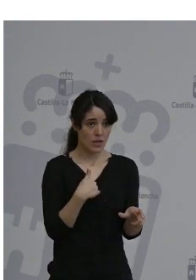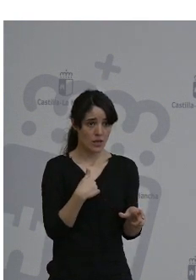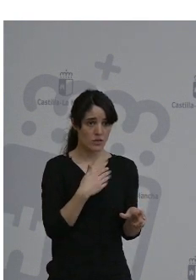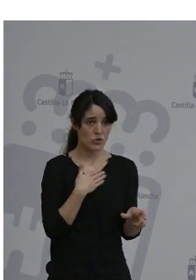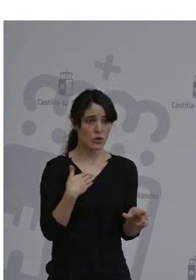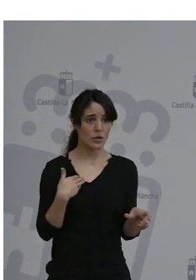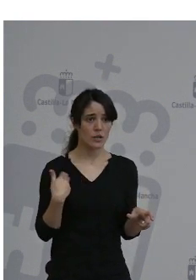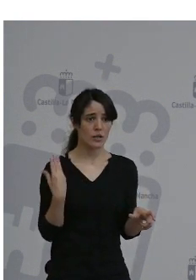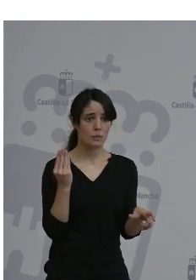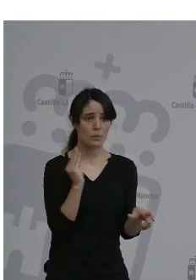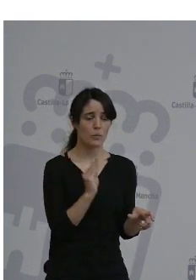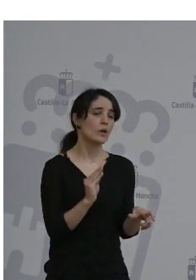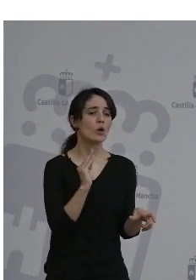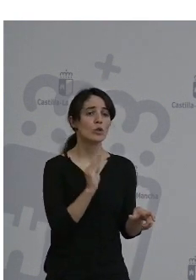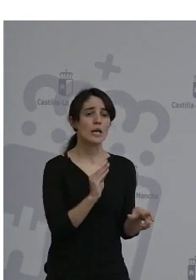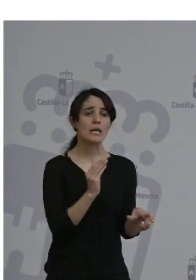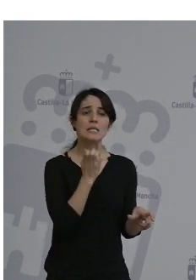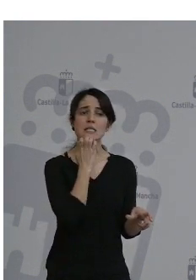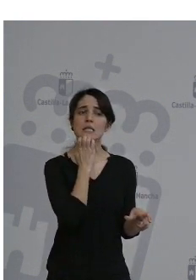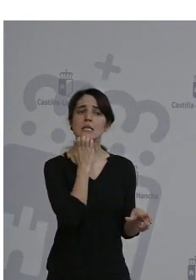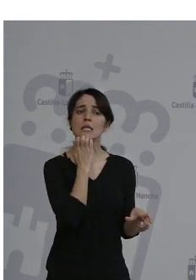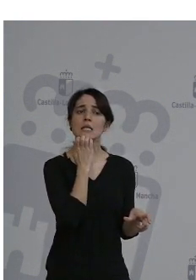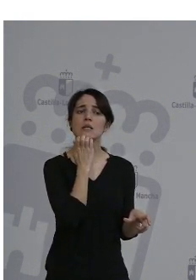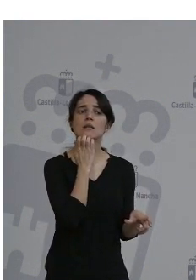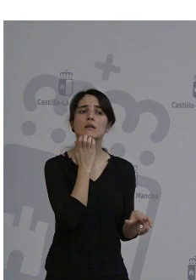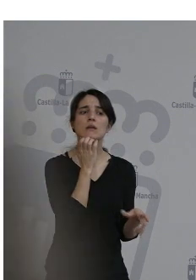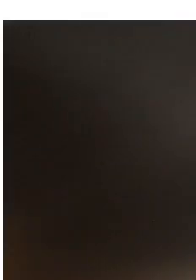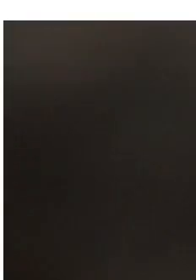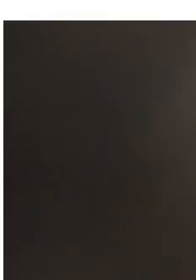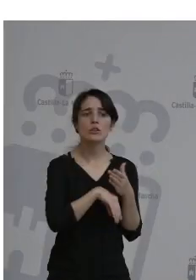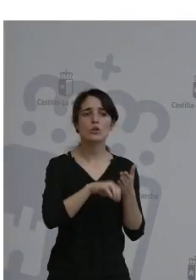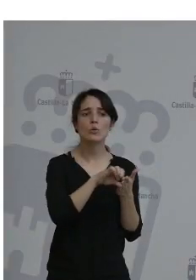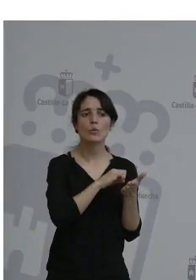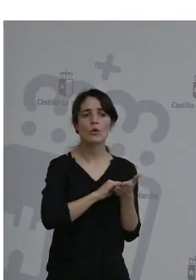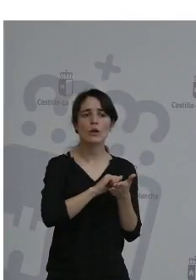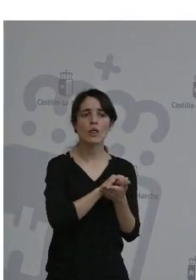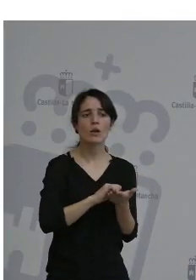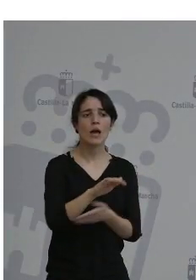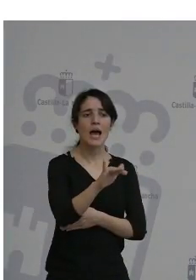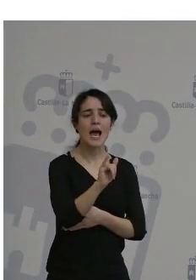lectura fácil en todo